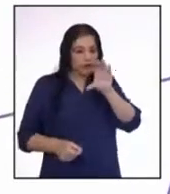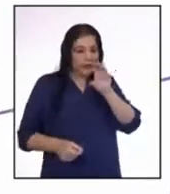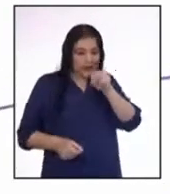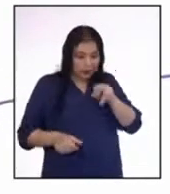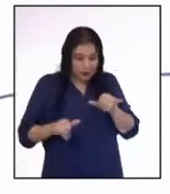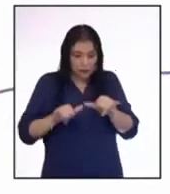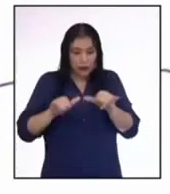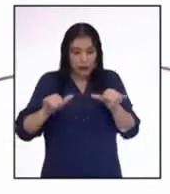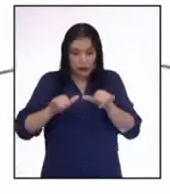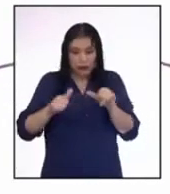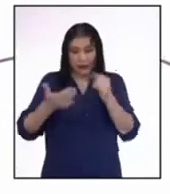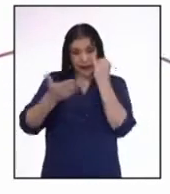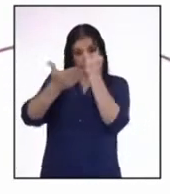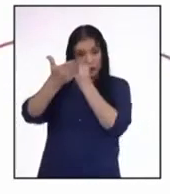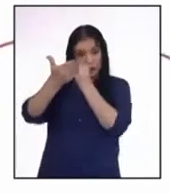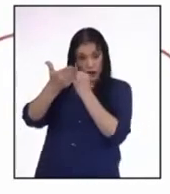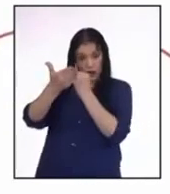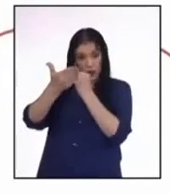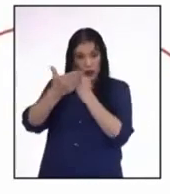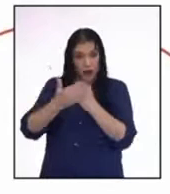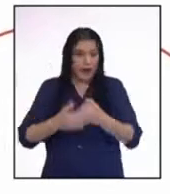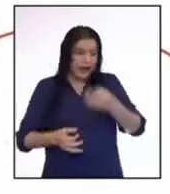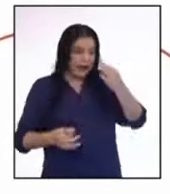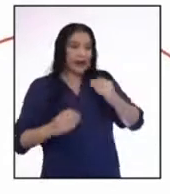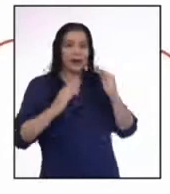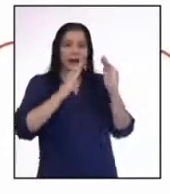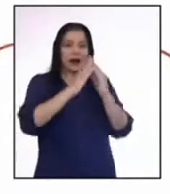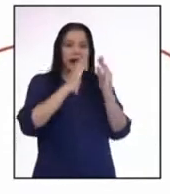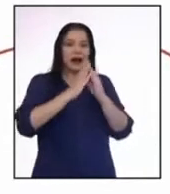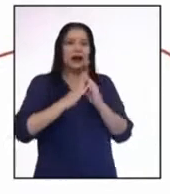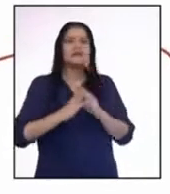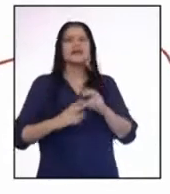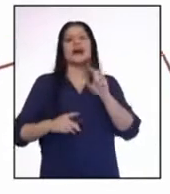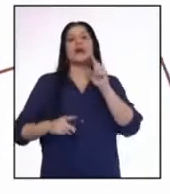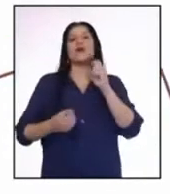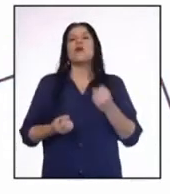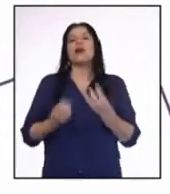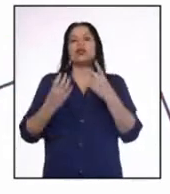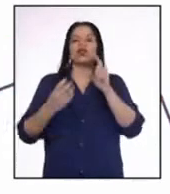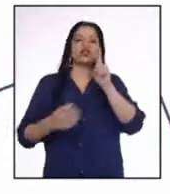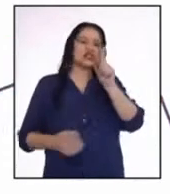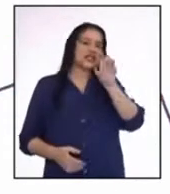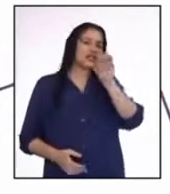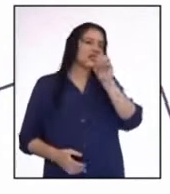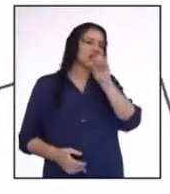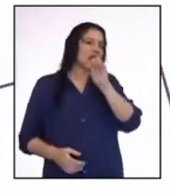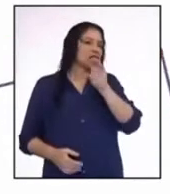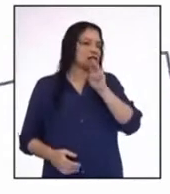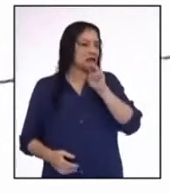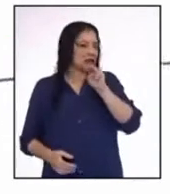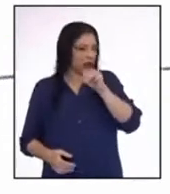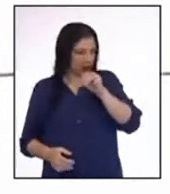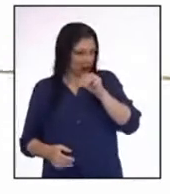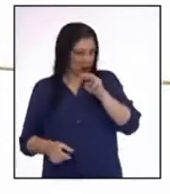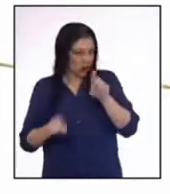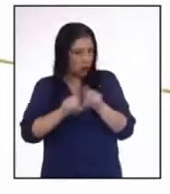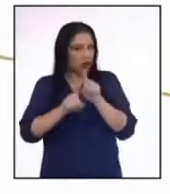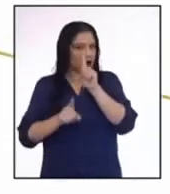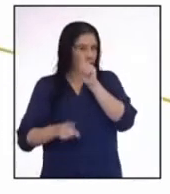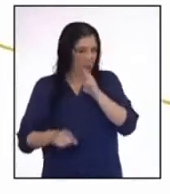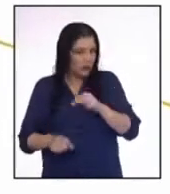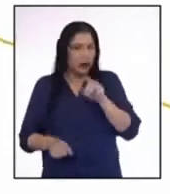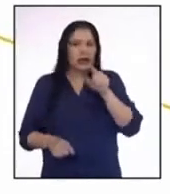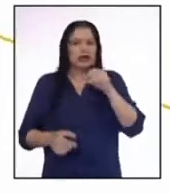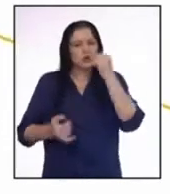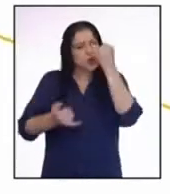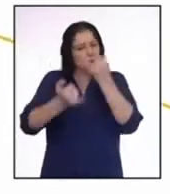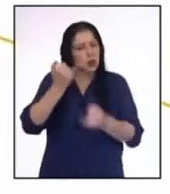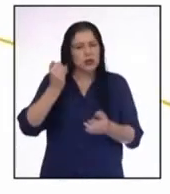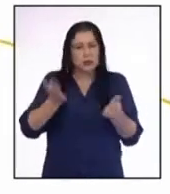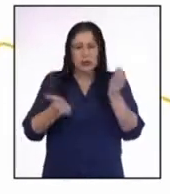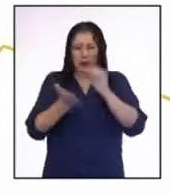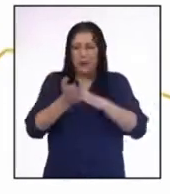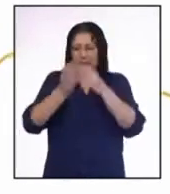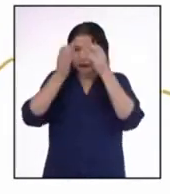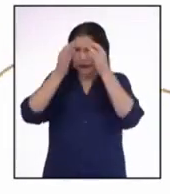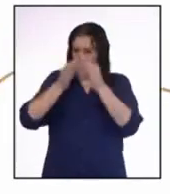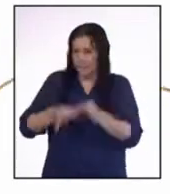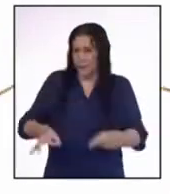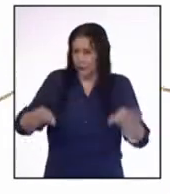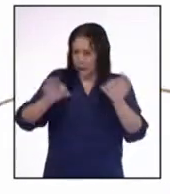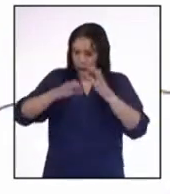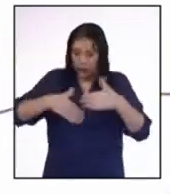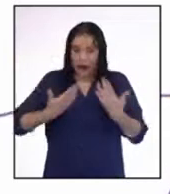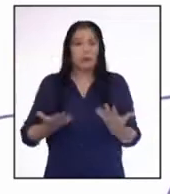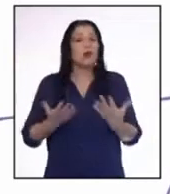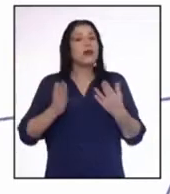de longitud que hay en el plano, en la realidad habrá una longitud de 100 centímetros. Esto último es quizá lo más importante para